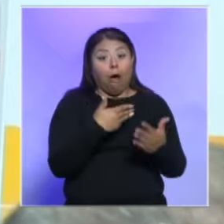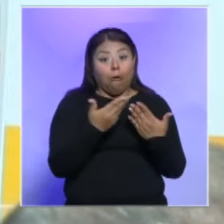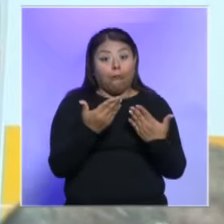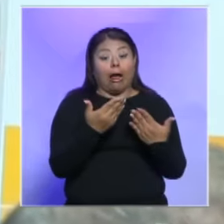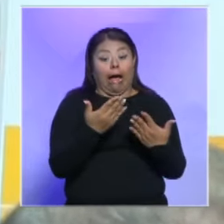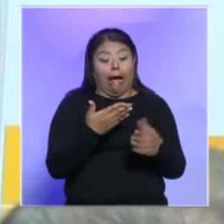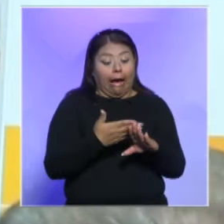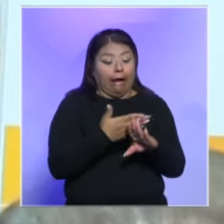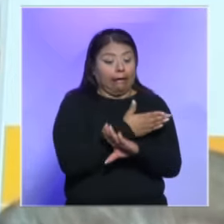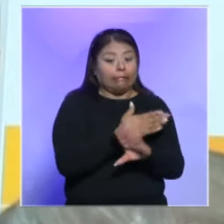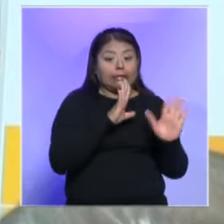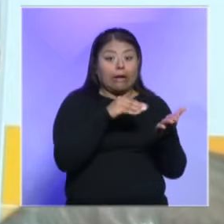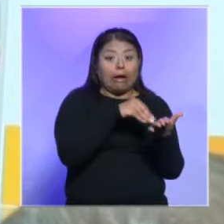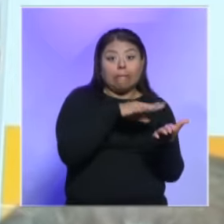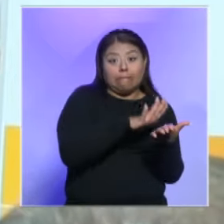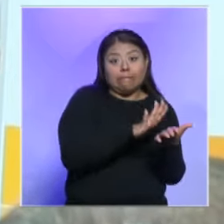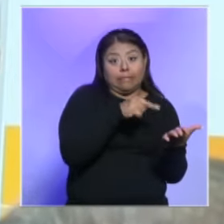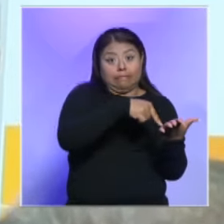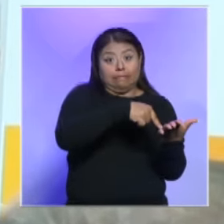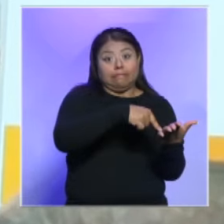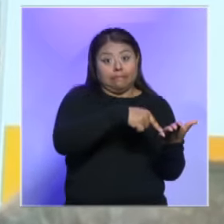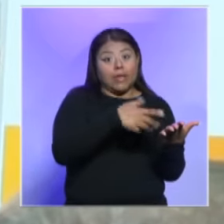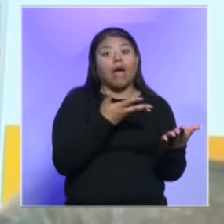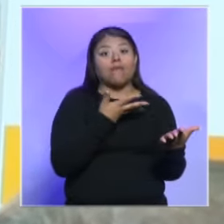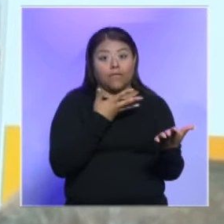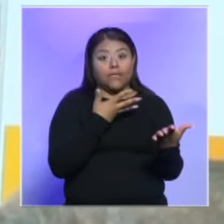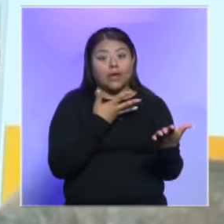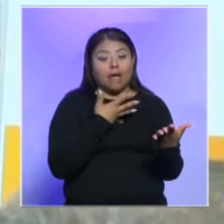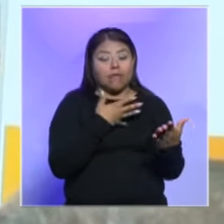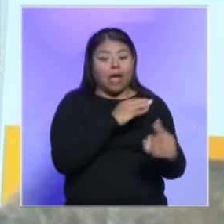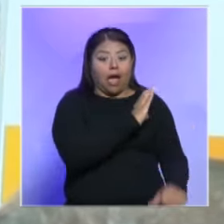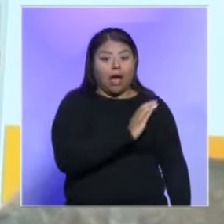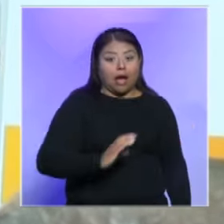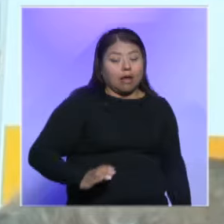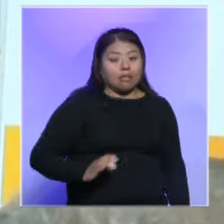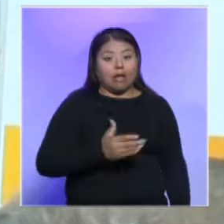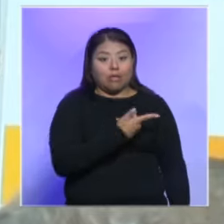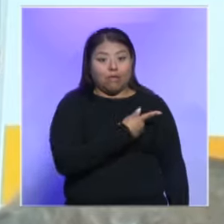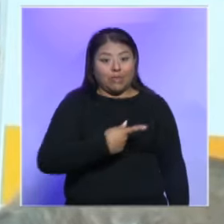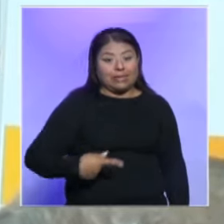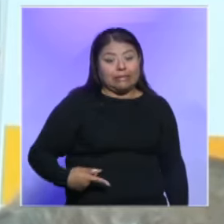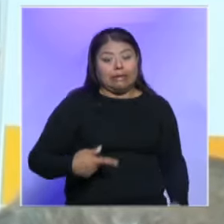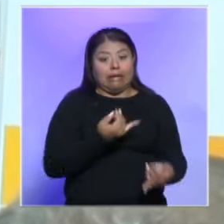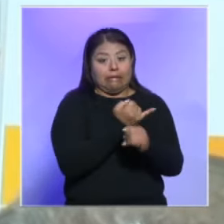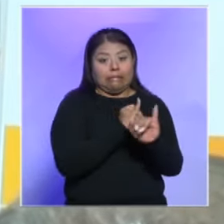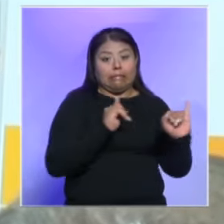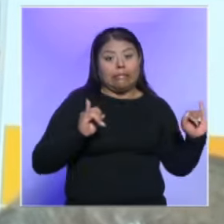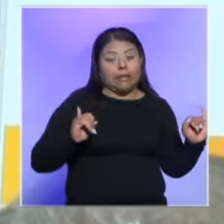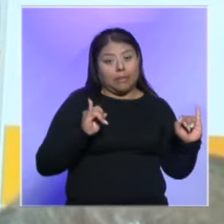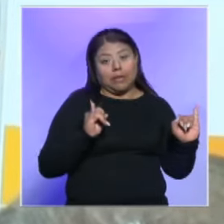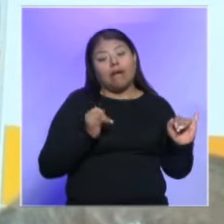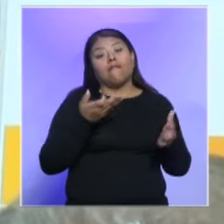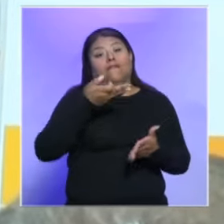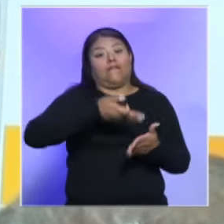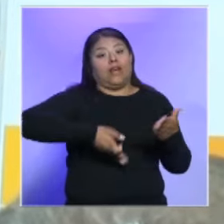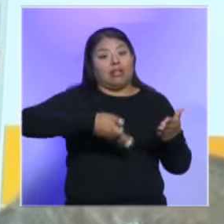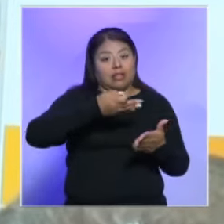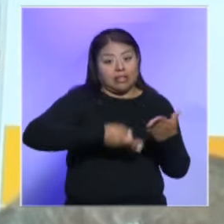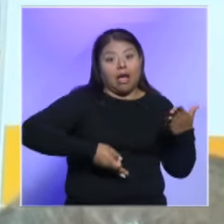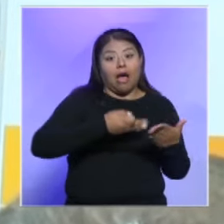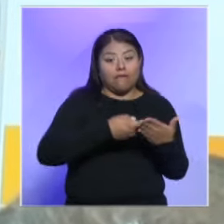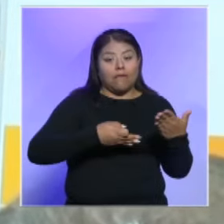de que habíamos tenido una candidatura presidencial de forma independiente que no estaba regulada y que no había este marco jurídico